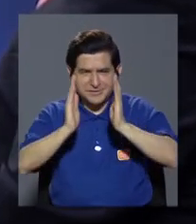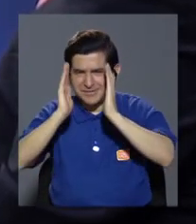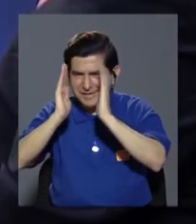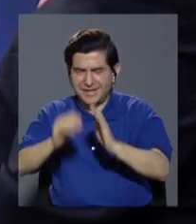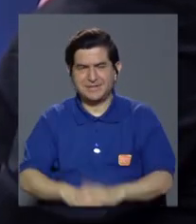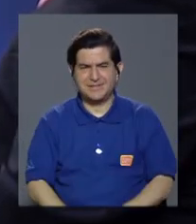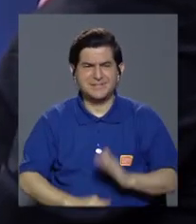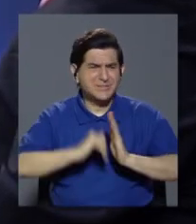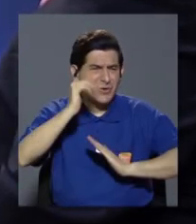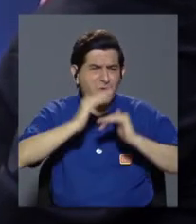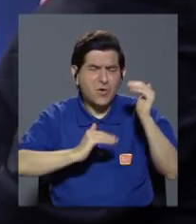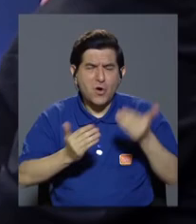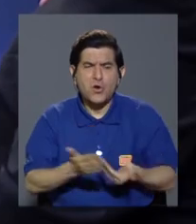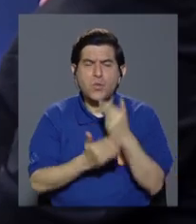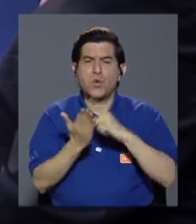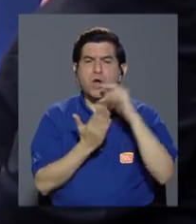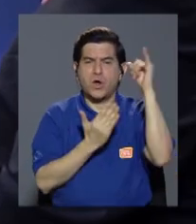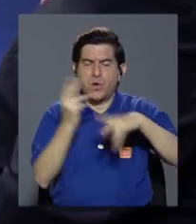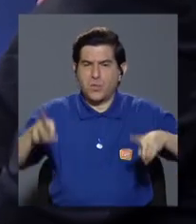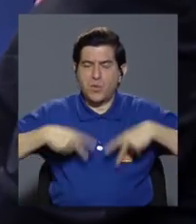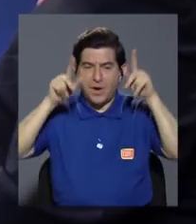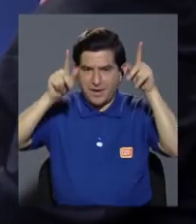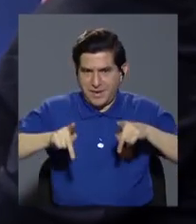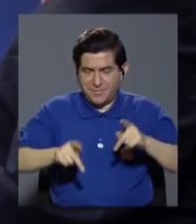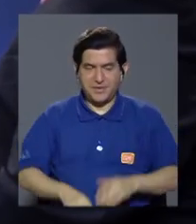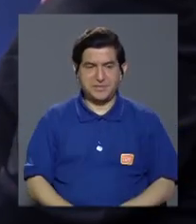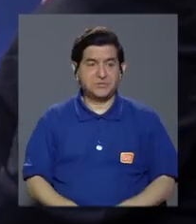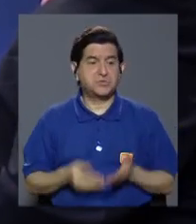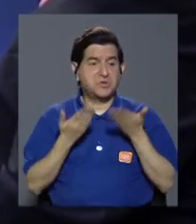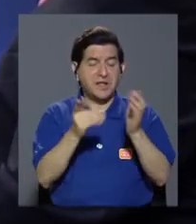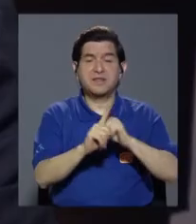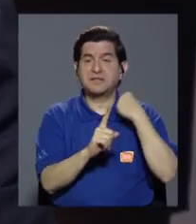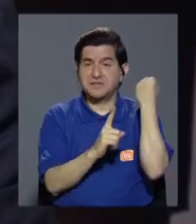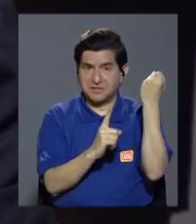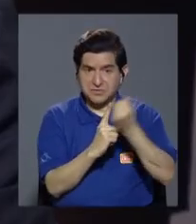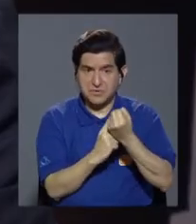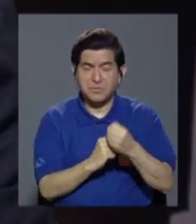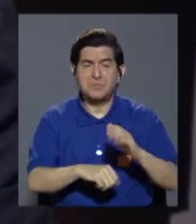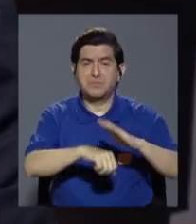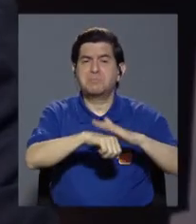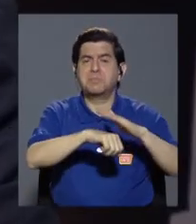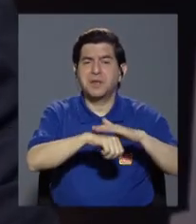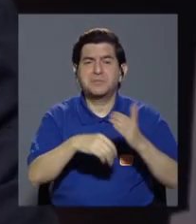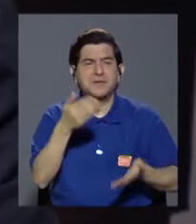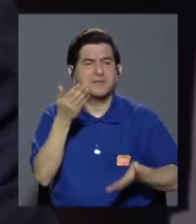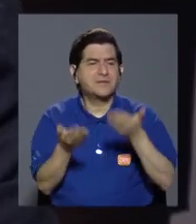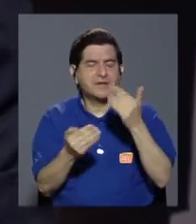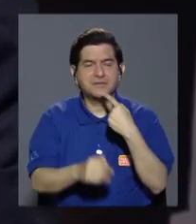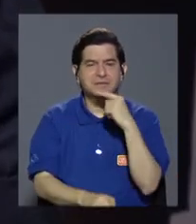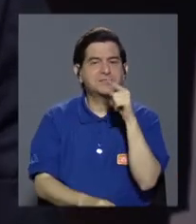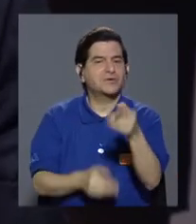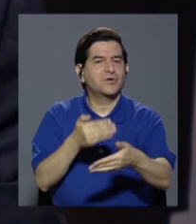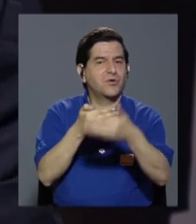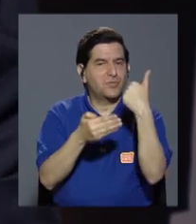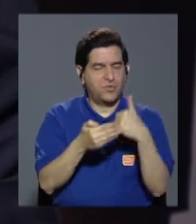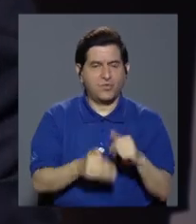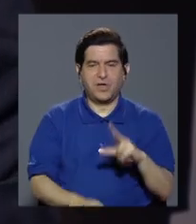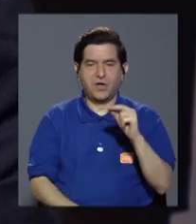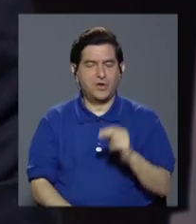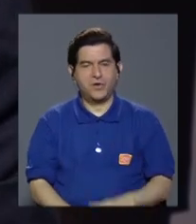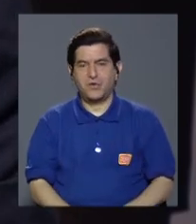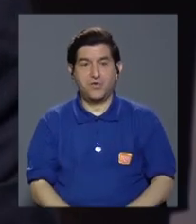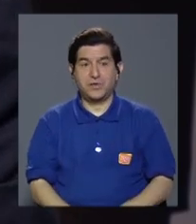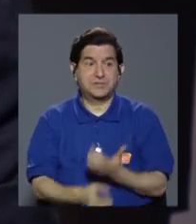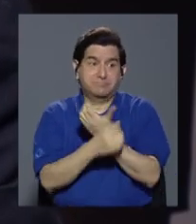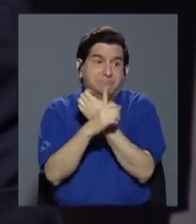cómo se puede construir un nuevo proyecto de vida para esa persona ofreciéndole condiciones que permitan de alguna manera como tú mencionaste no volver a lo